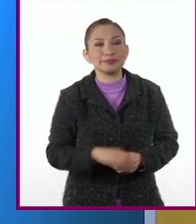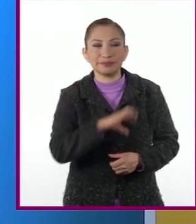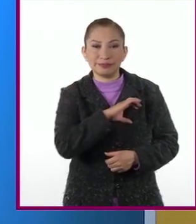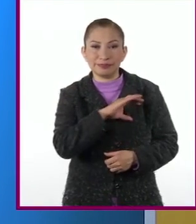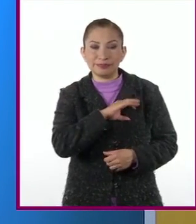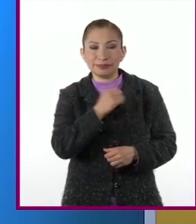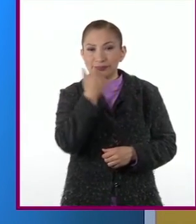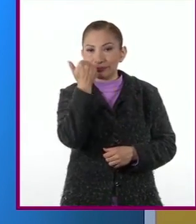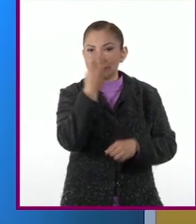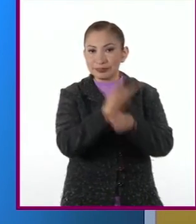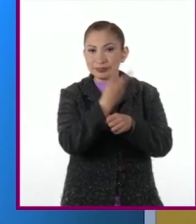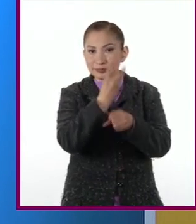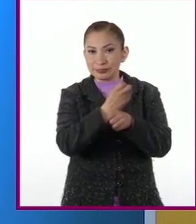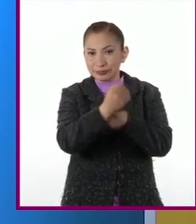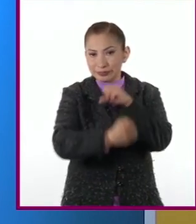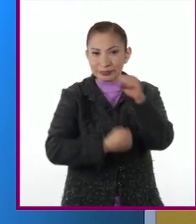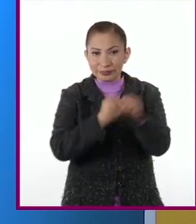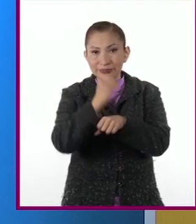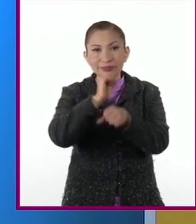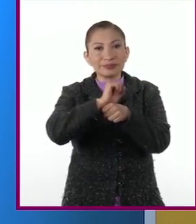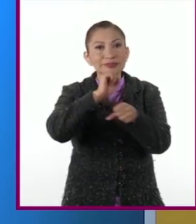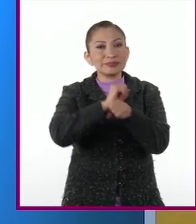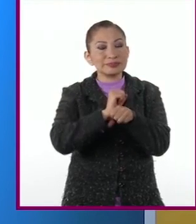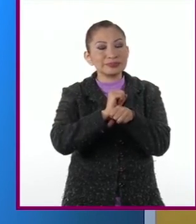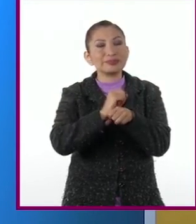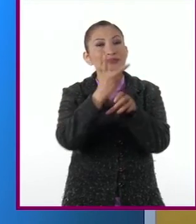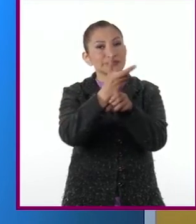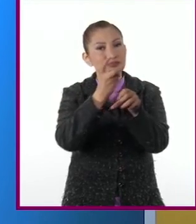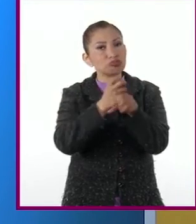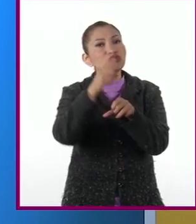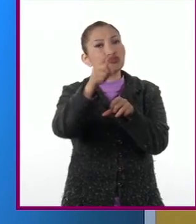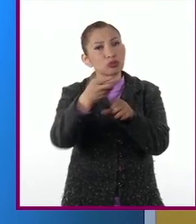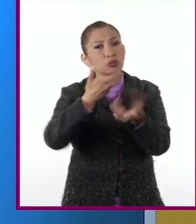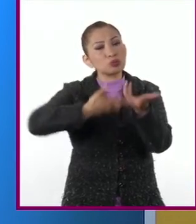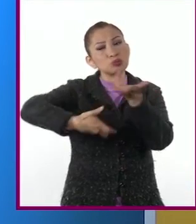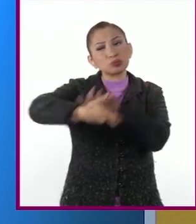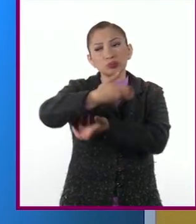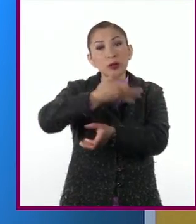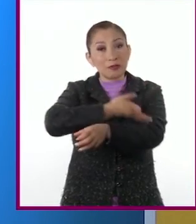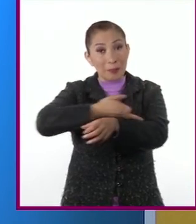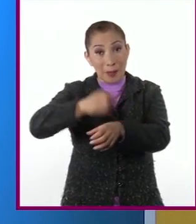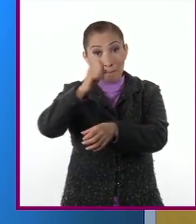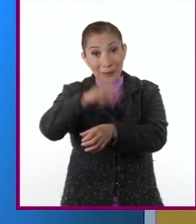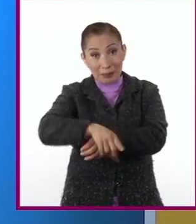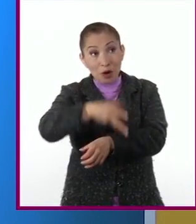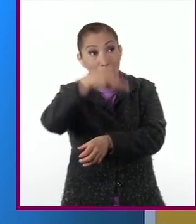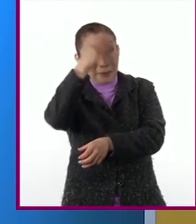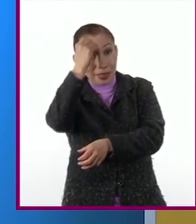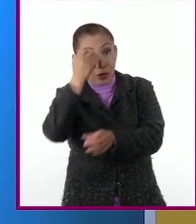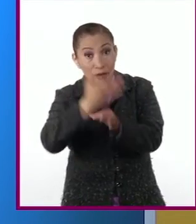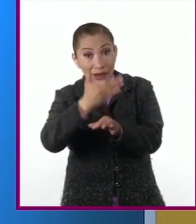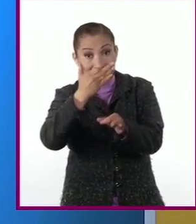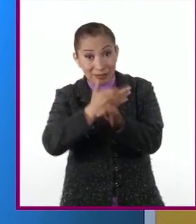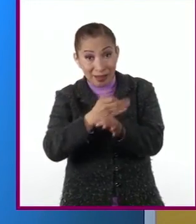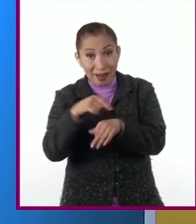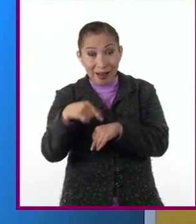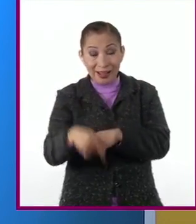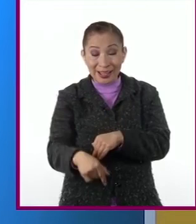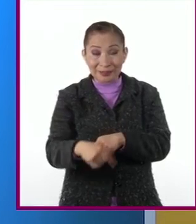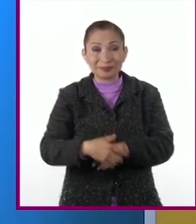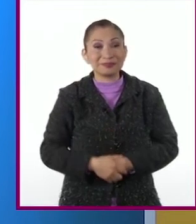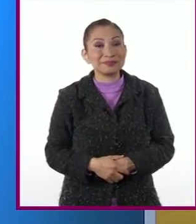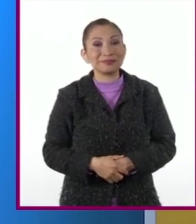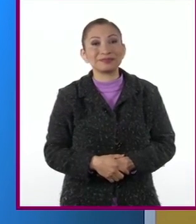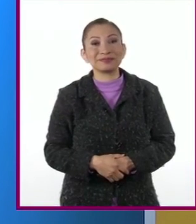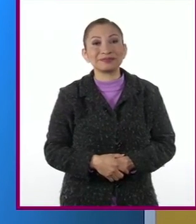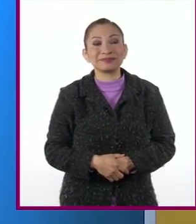Estimados estudiantes de segundo de secundaria, los invito a que compartan con su familia los conocimientos que se hayan adquirido el día de